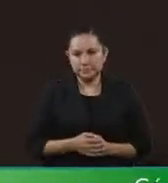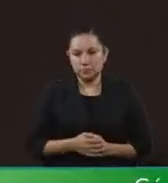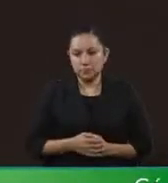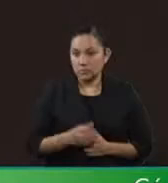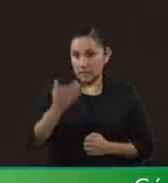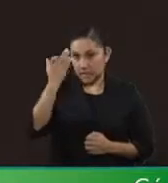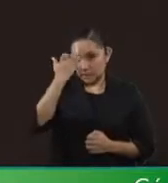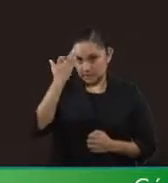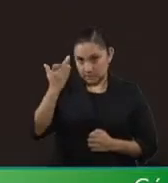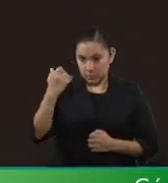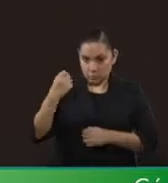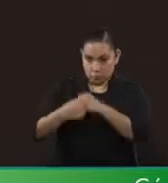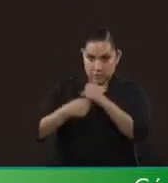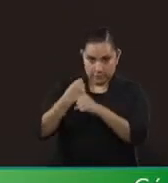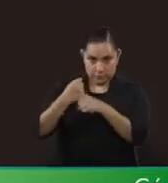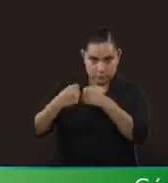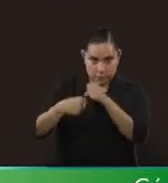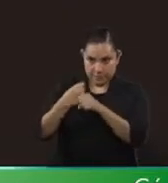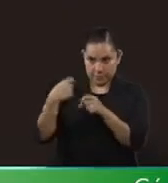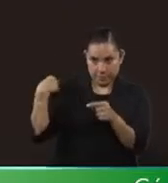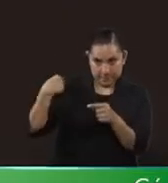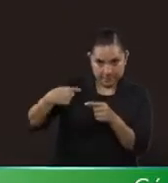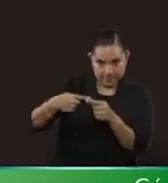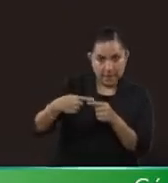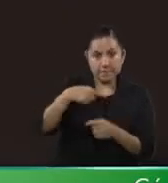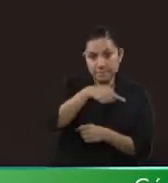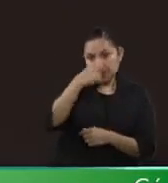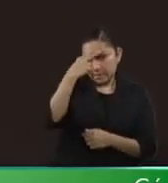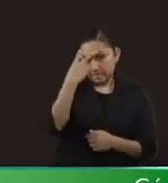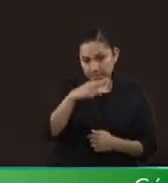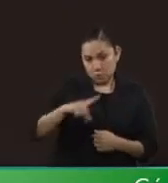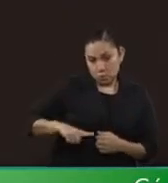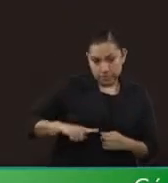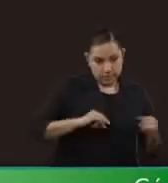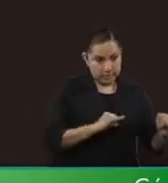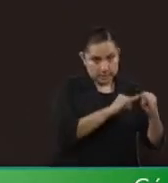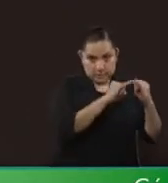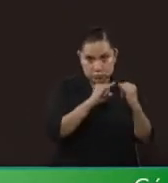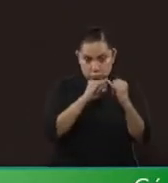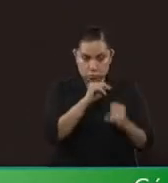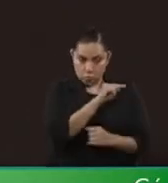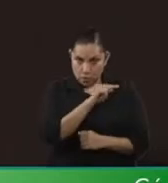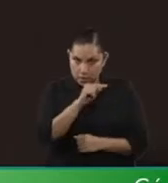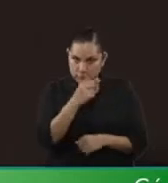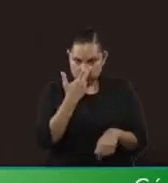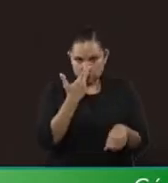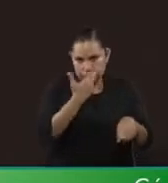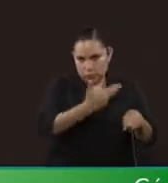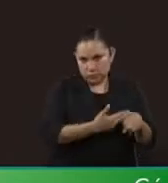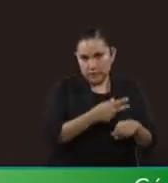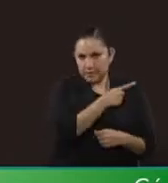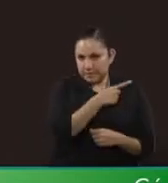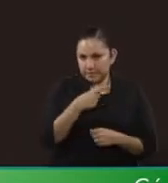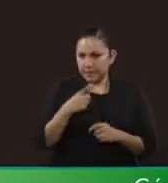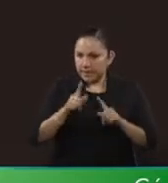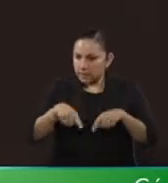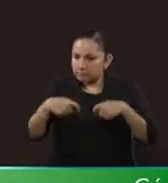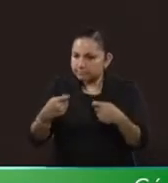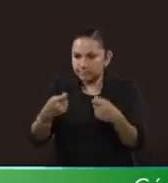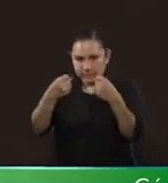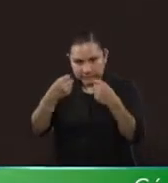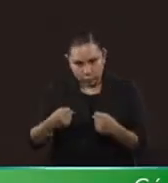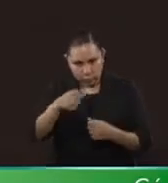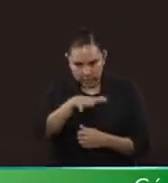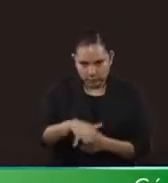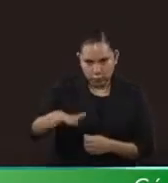décadas el Estado mexicano ha dejado de cumplir con su obligación de garantizar la seguridad de las y